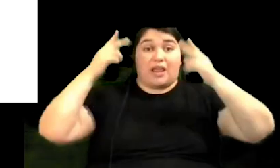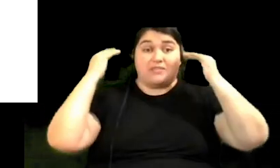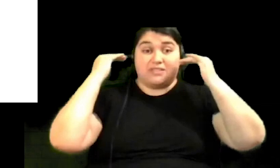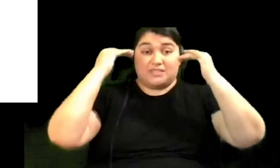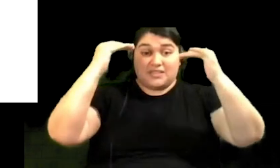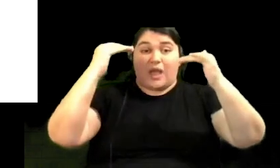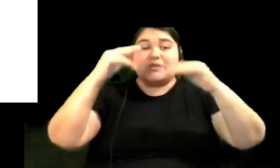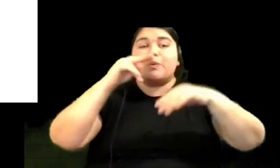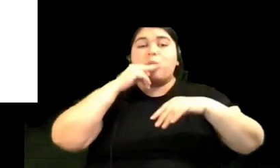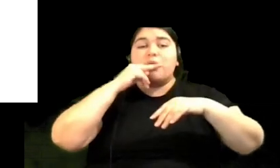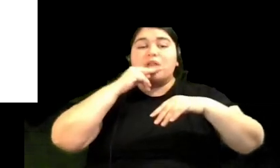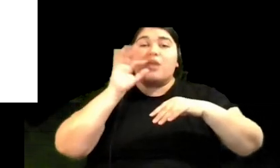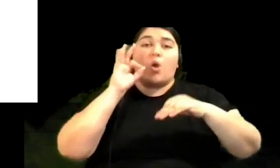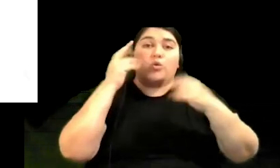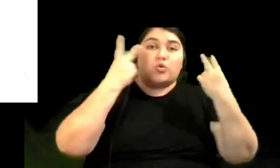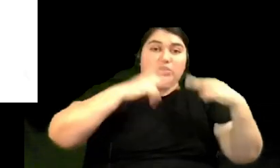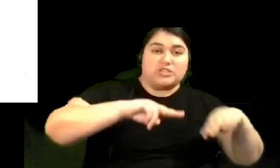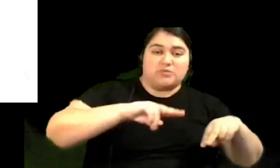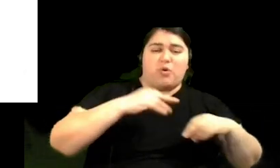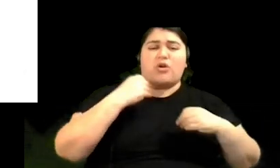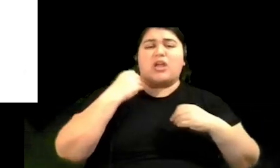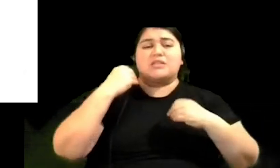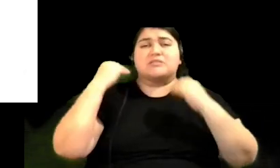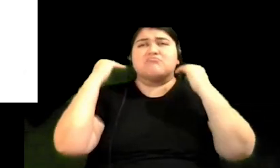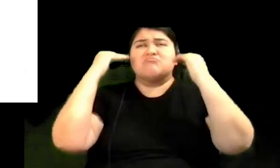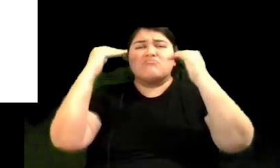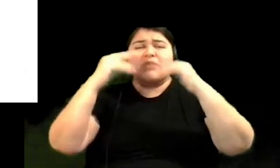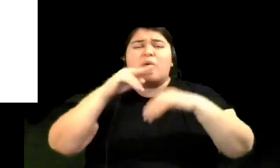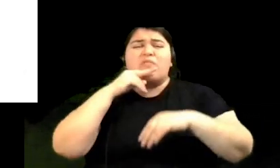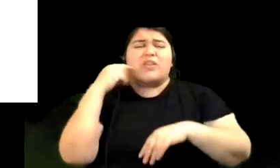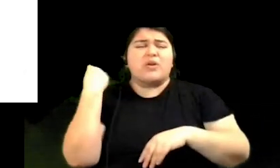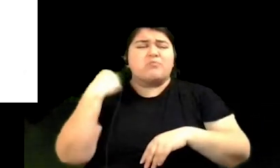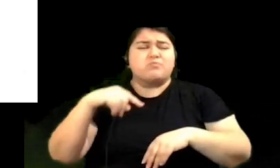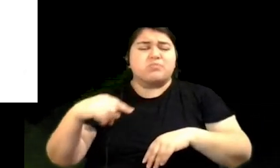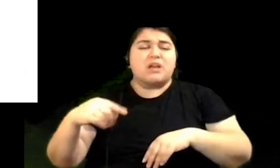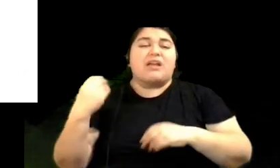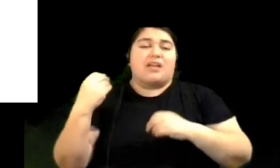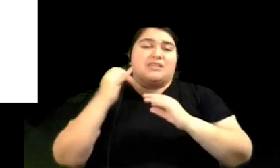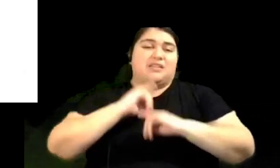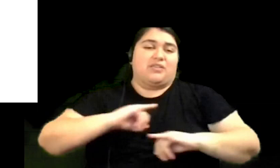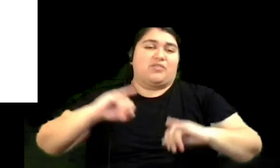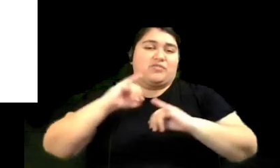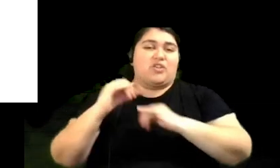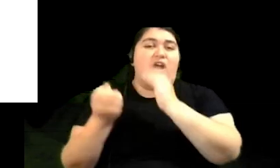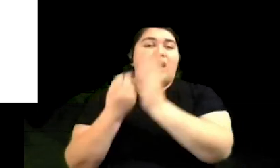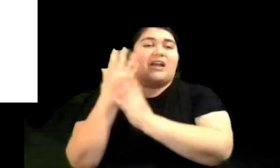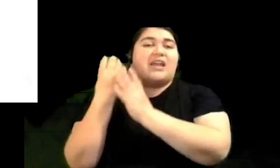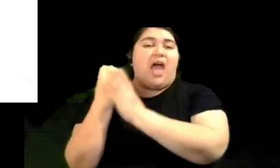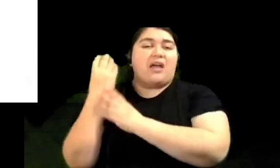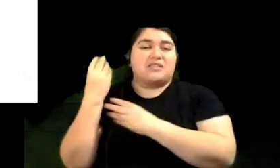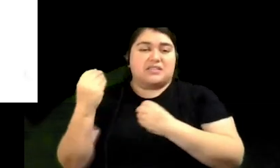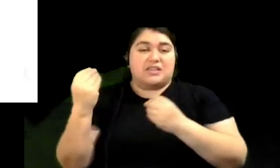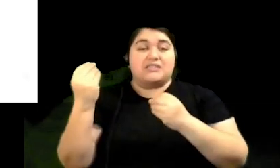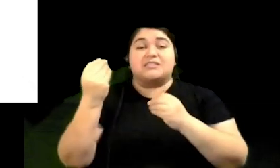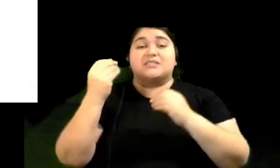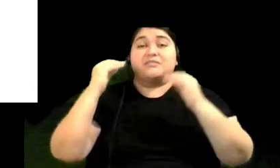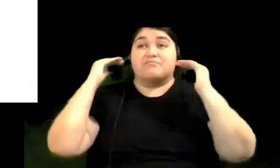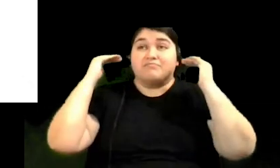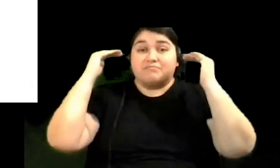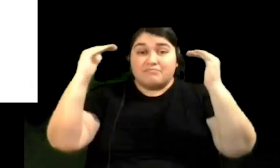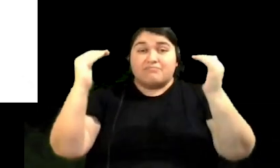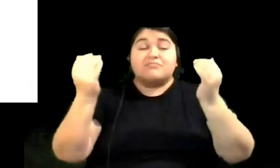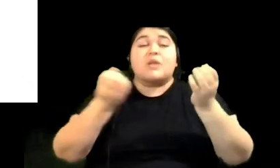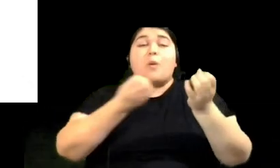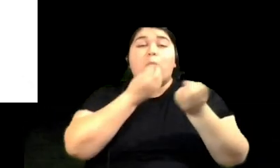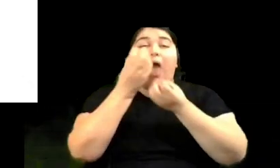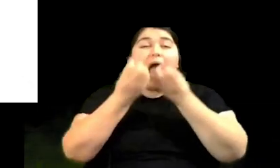las terrazas verdes? Básicamente es fomentar la creación de sumideros en ciertas